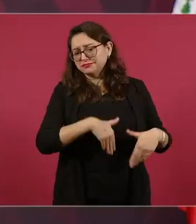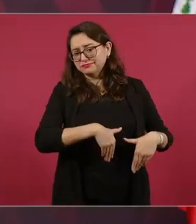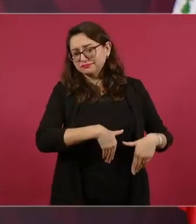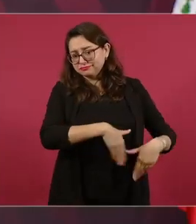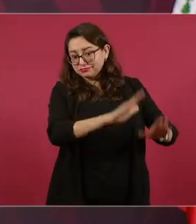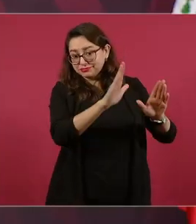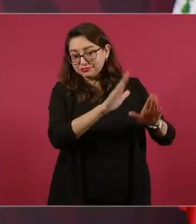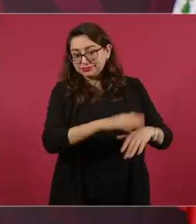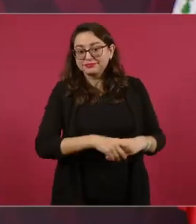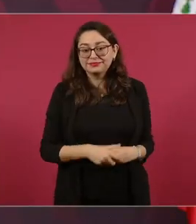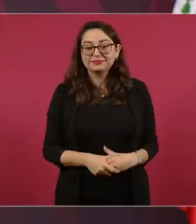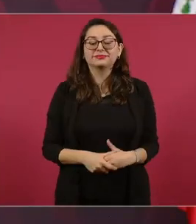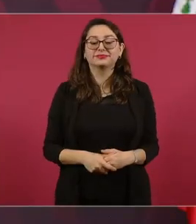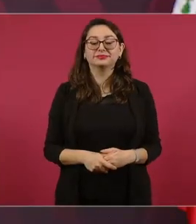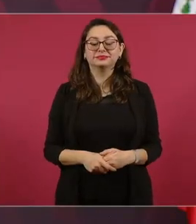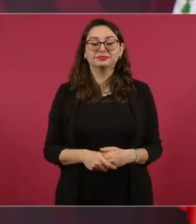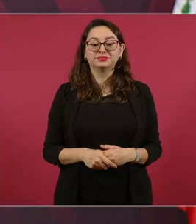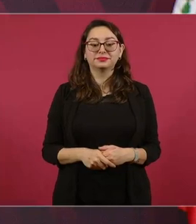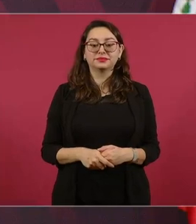Sigue tu camino.